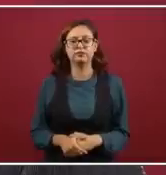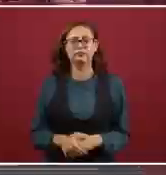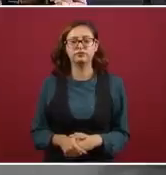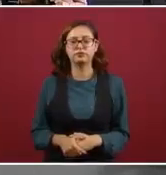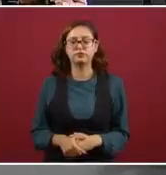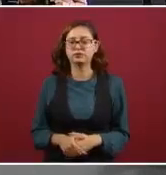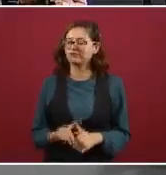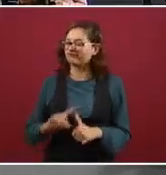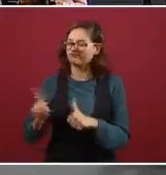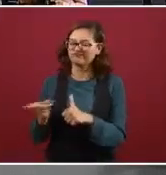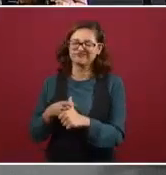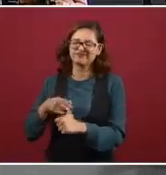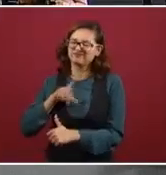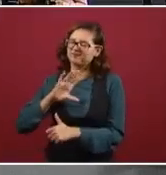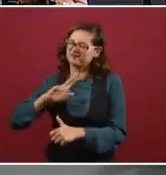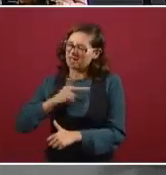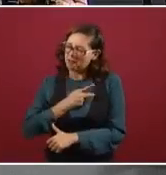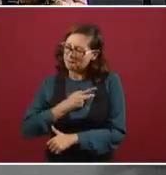predilectos,